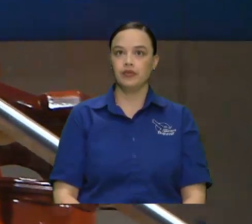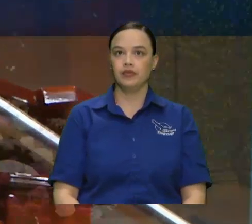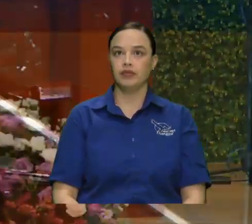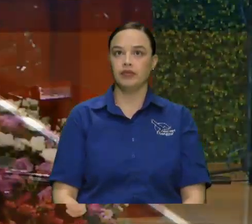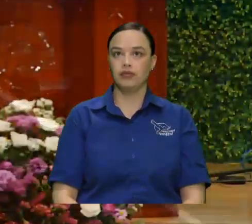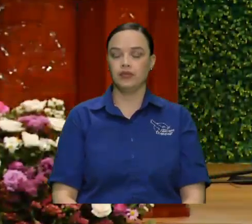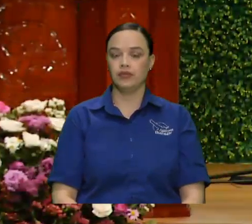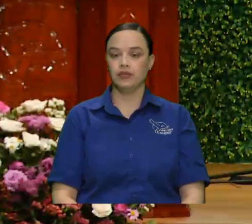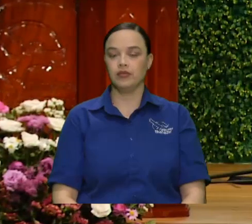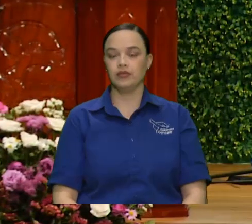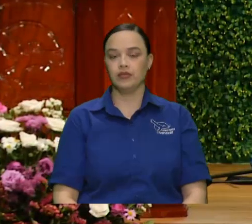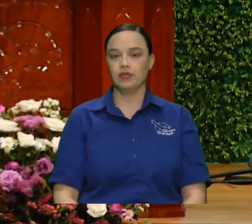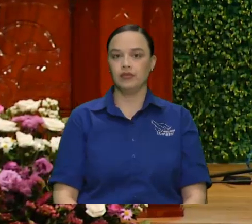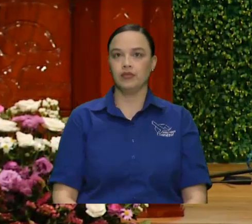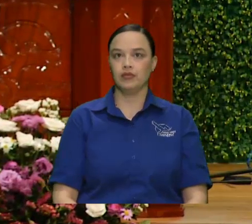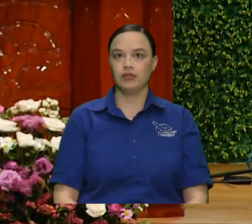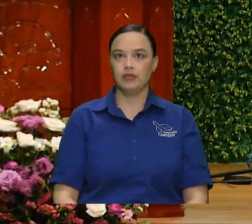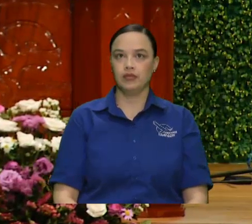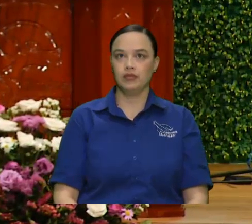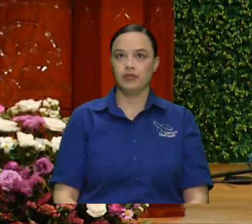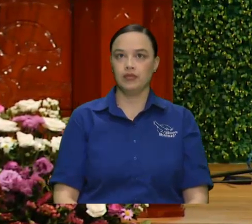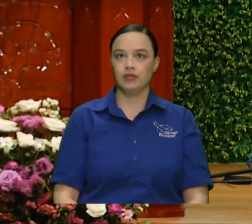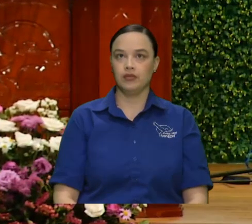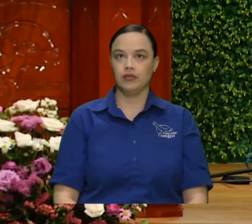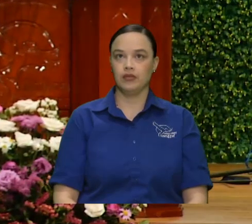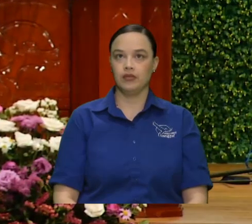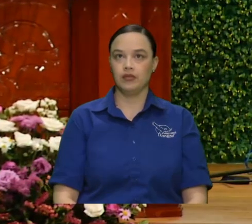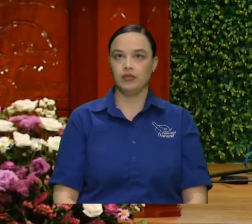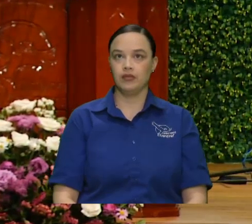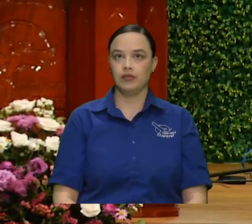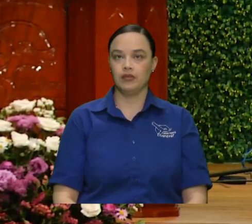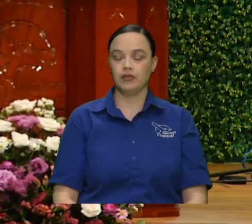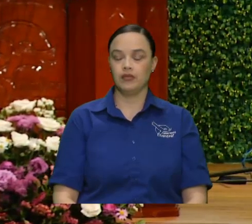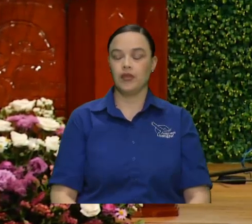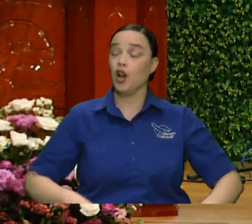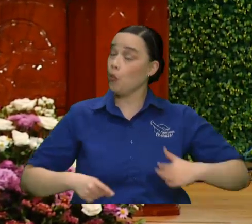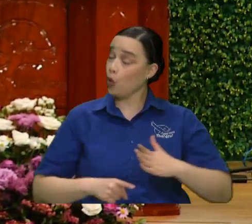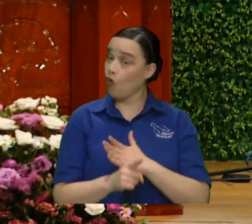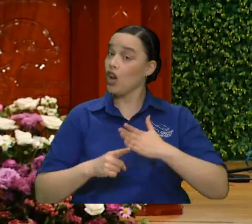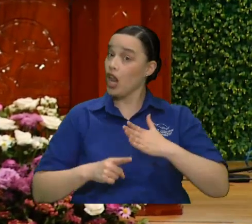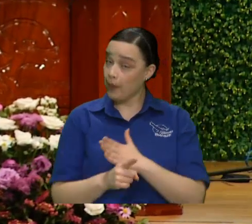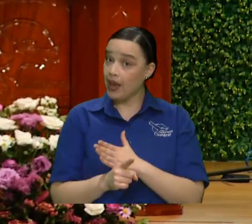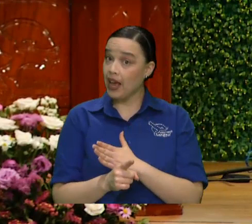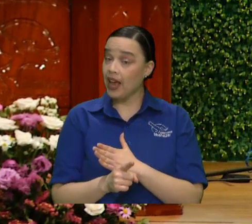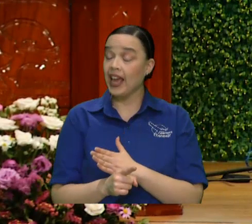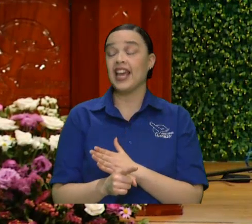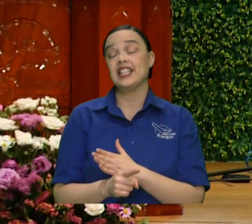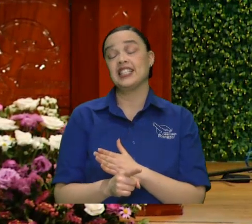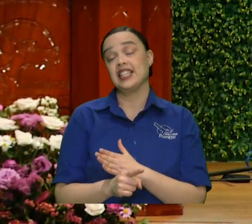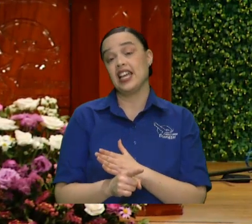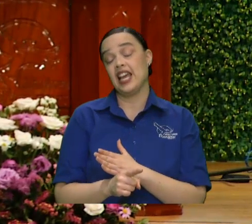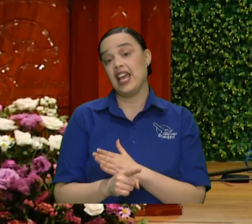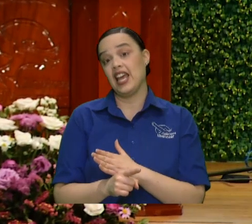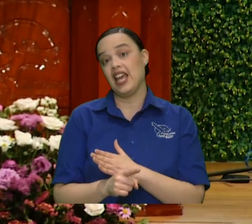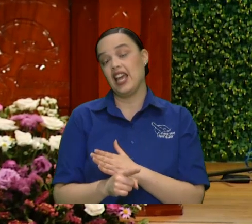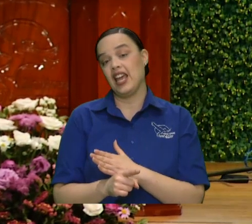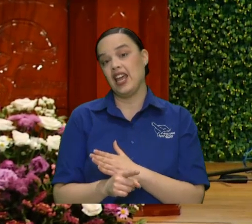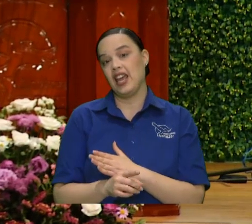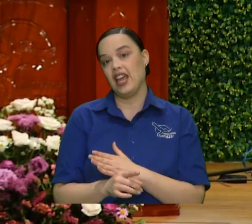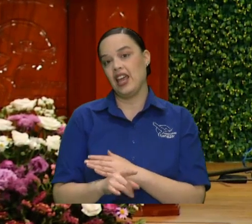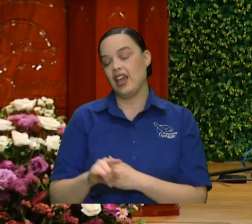por álgebra de baldor mire pues el problema a veces es que el enemigo no nos